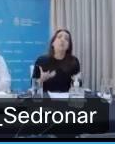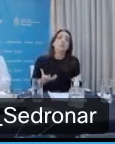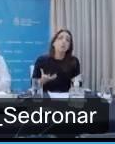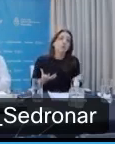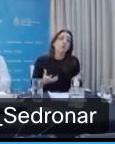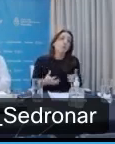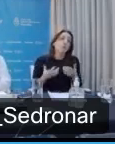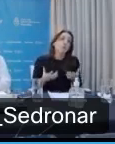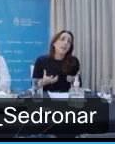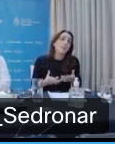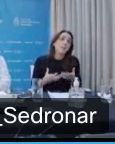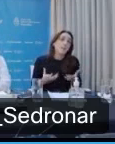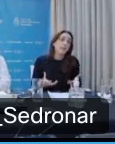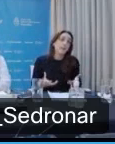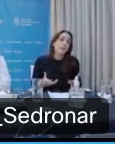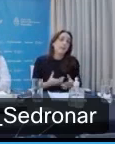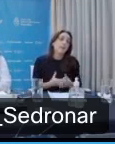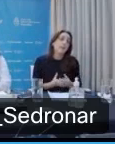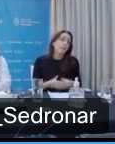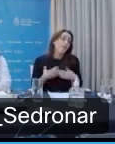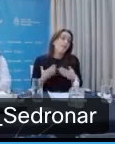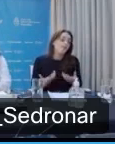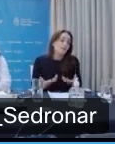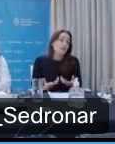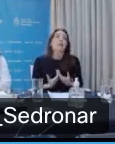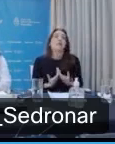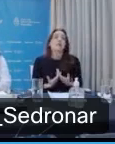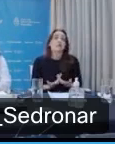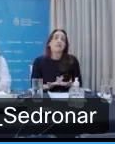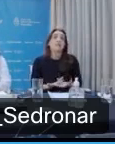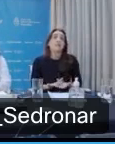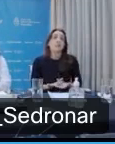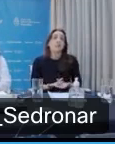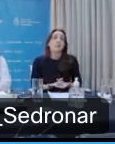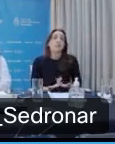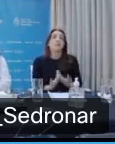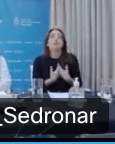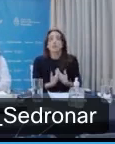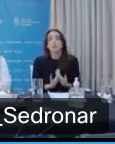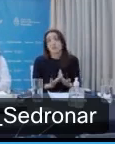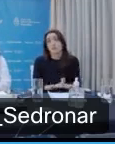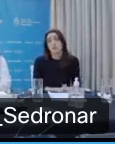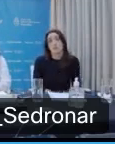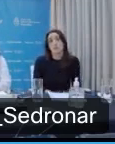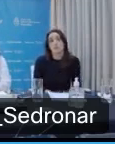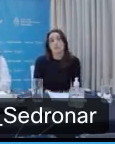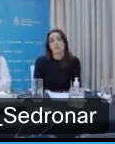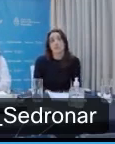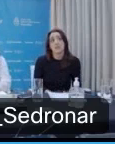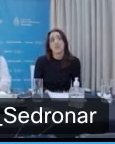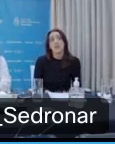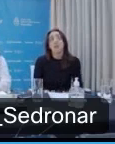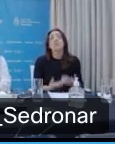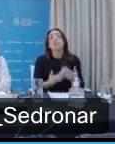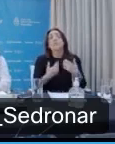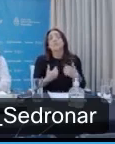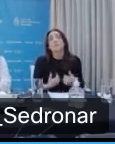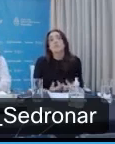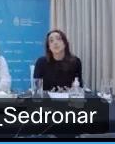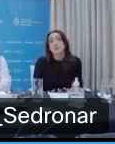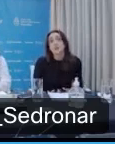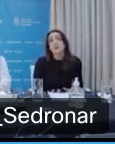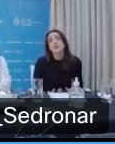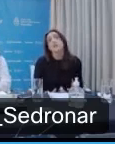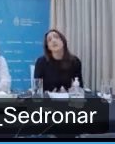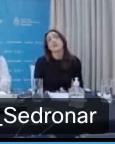al mundo adulto es claudicar y pensar que ya no necesitan las referencias identificatorias que nosotros tenemos para ofrecerles, ¿no? Aunque sea